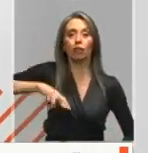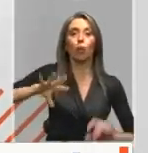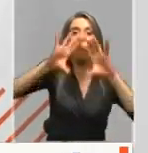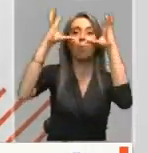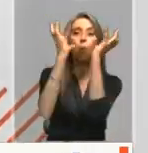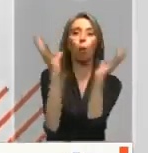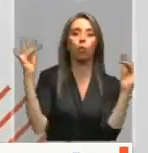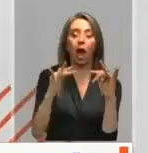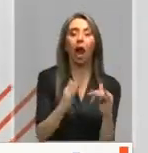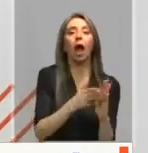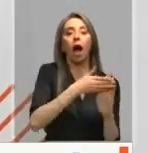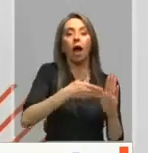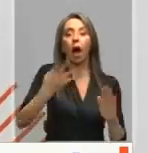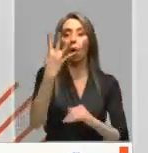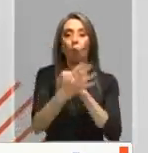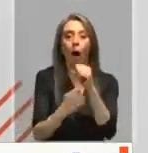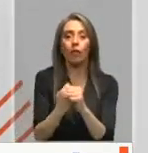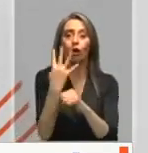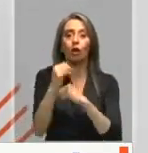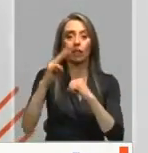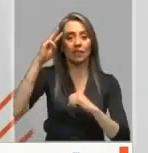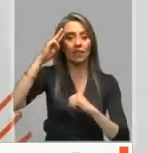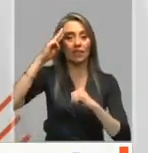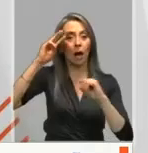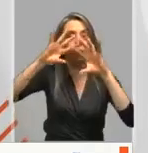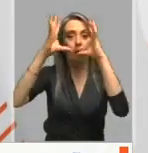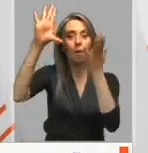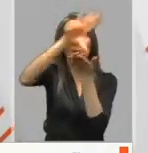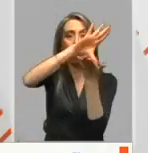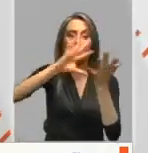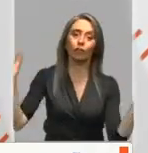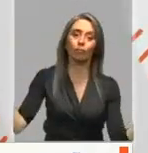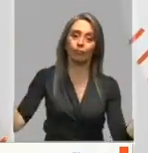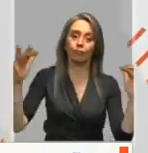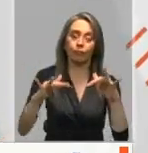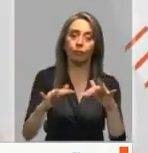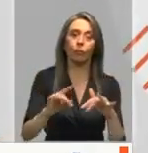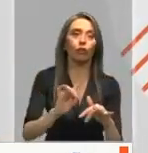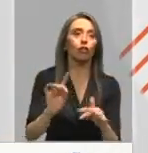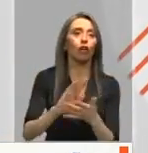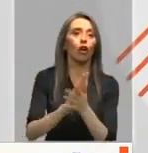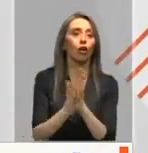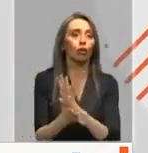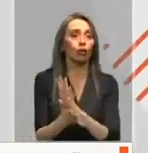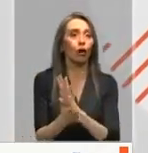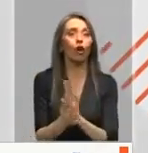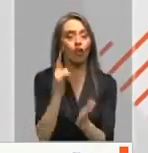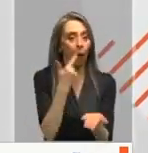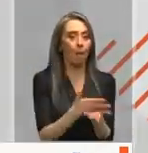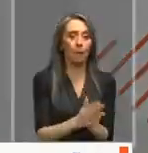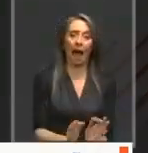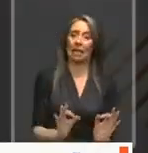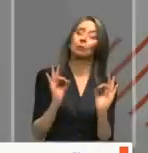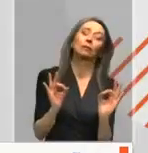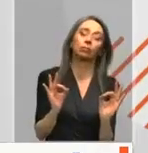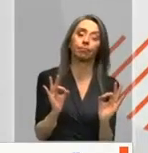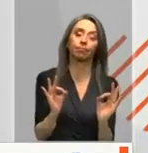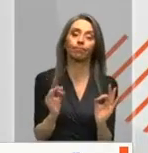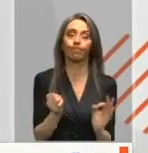cada 4 años y que reúne a scouts provenientes de todo el mundo. Pero no todo saldría según lo planeado.